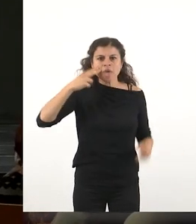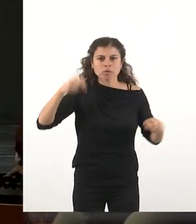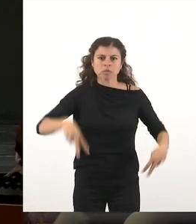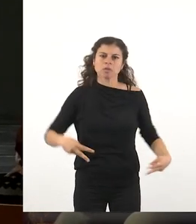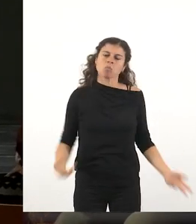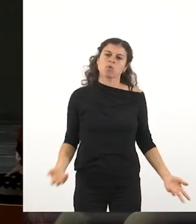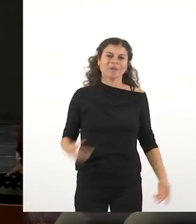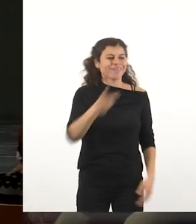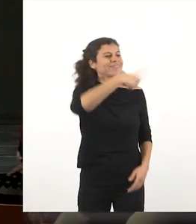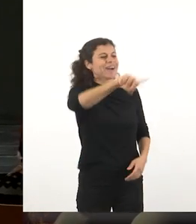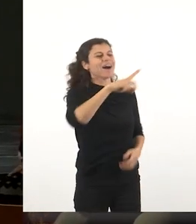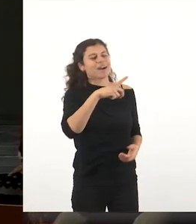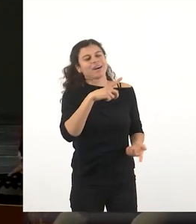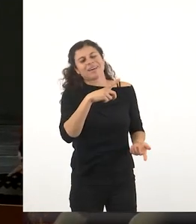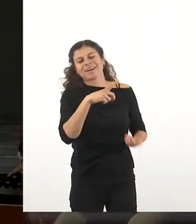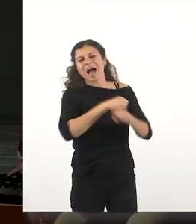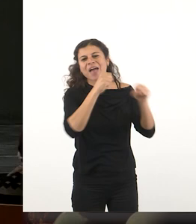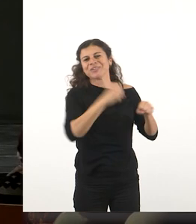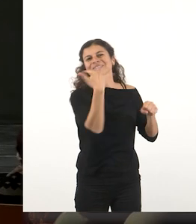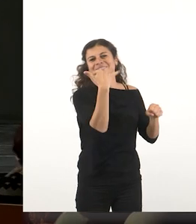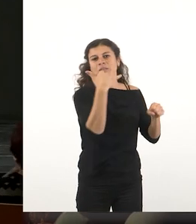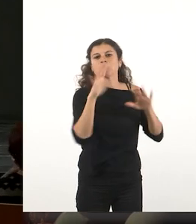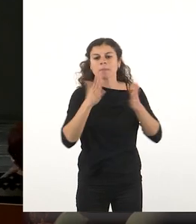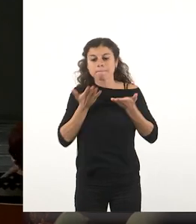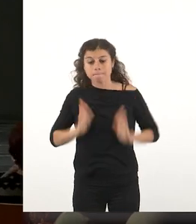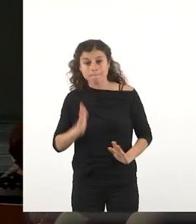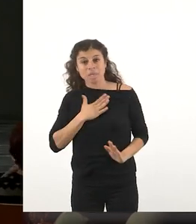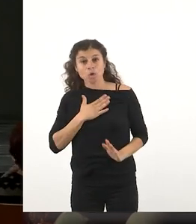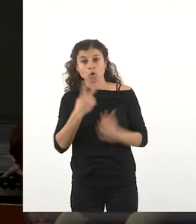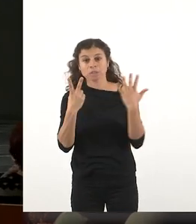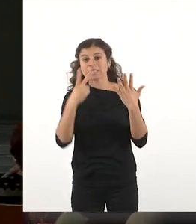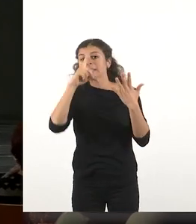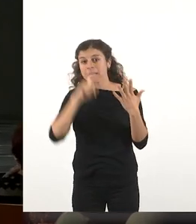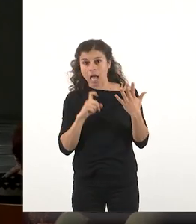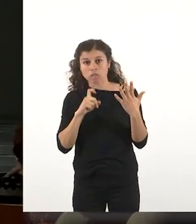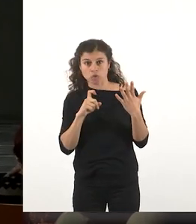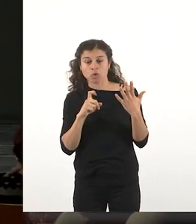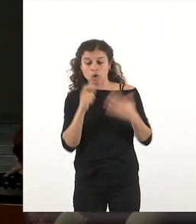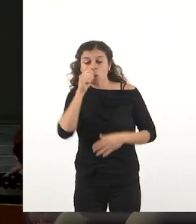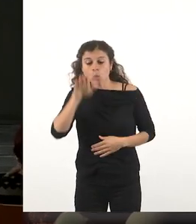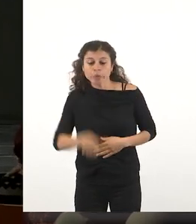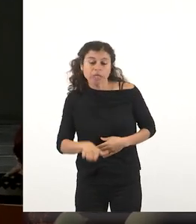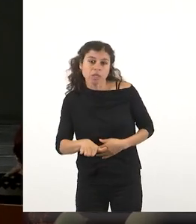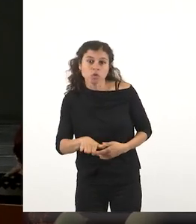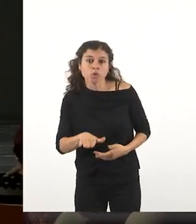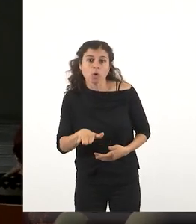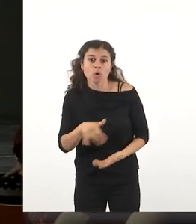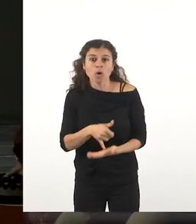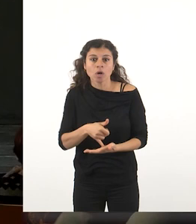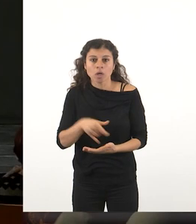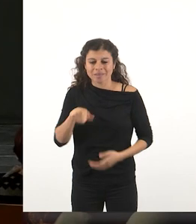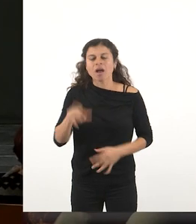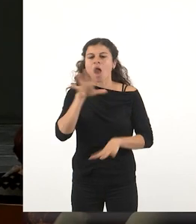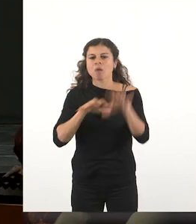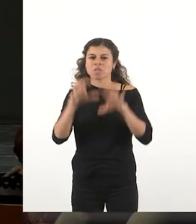da risilla, ¿eh? Claro. Pero mi hijo Nahuel, con 7 años, que es un niño vulnerable, ha aprendido en los 2 últimos años de su vida cuál